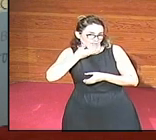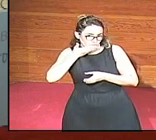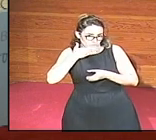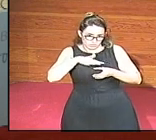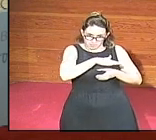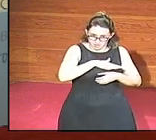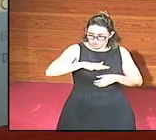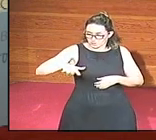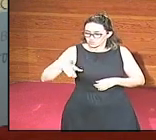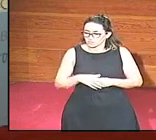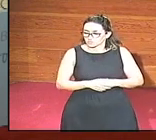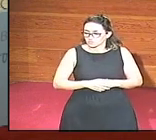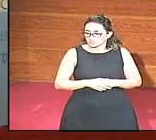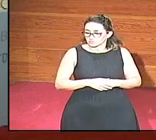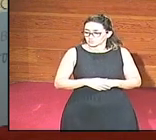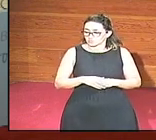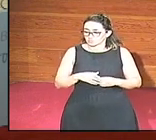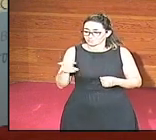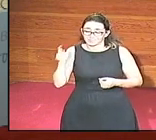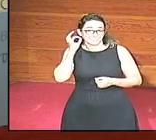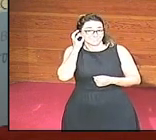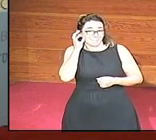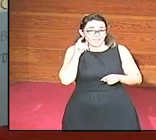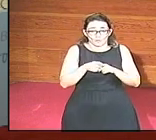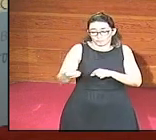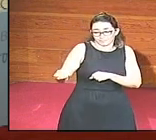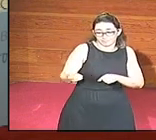Y mientras todo esto sucede, pues esta chica está aquí domando a su caballo,